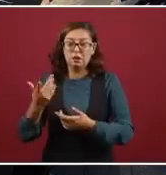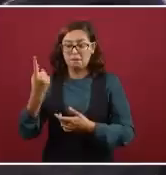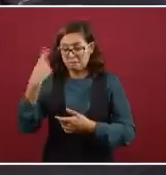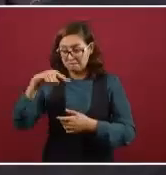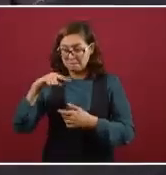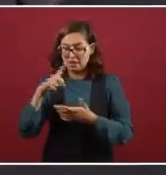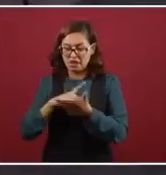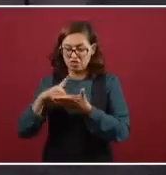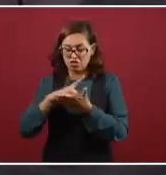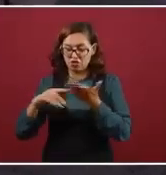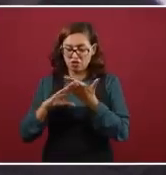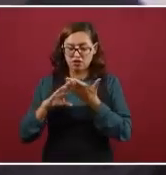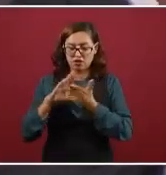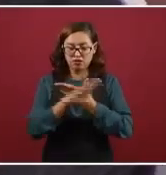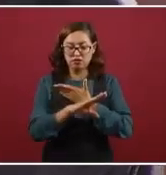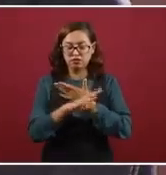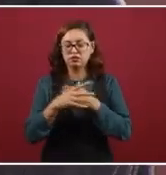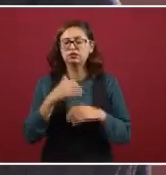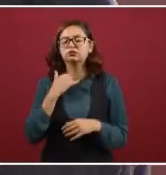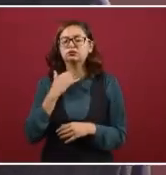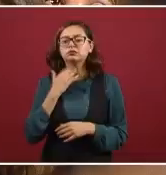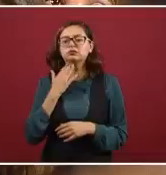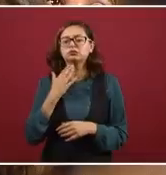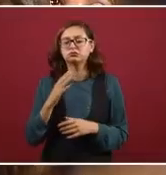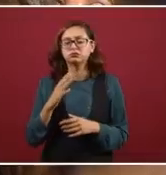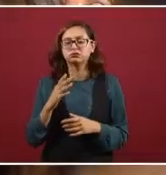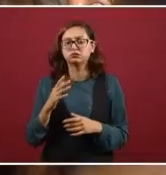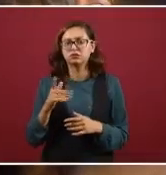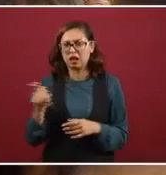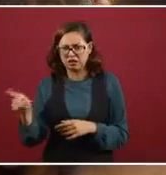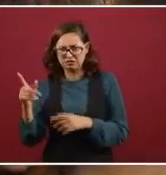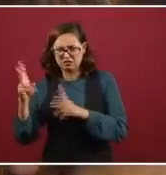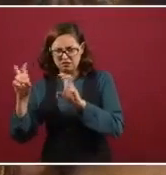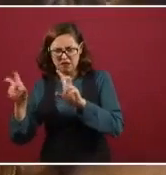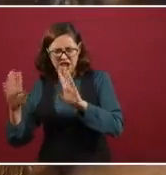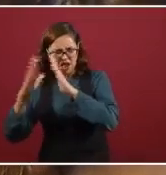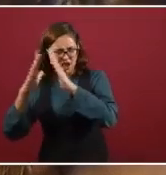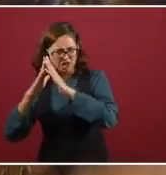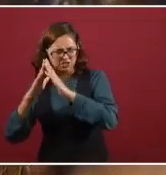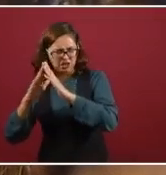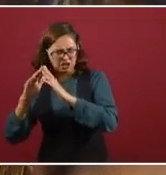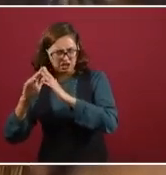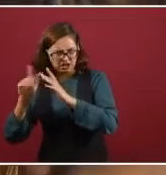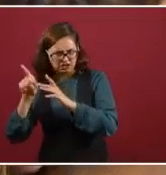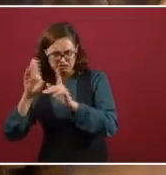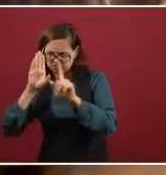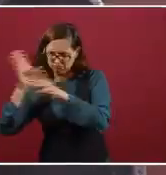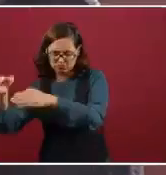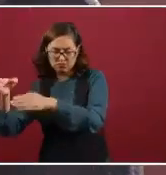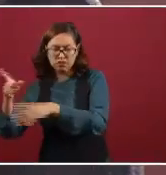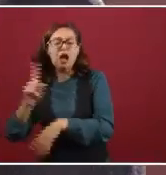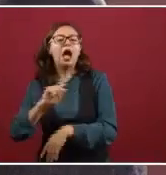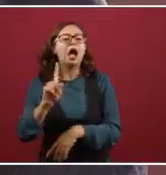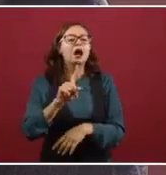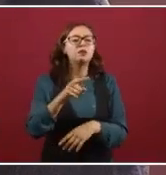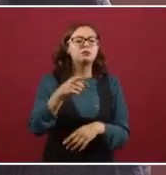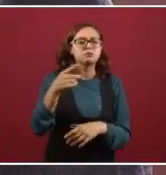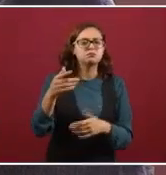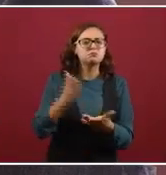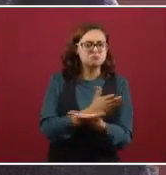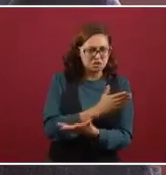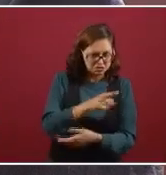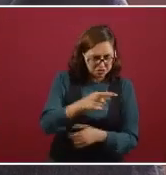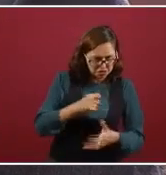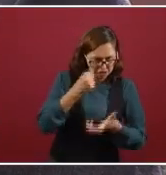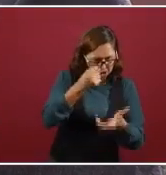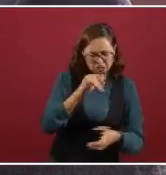Esto es directo para los… No, en la ampliación presupuestal para sí, CONADE, claro, o sea, que todo, se pueda salvar el laboratorio. Todo lo que se requiera, todo lo que se